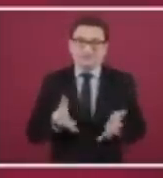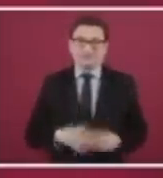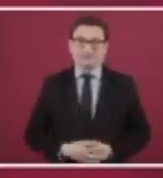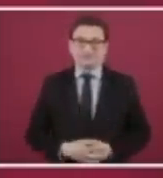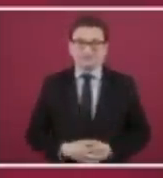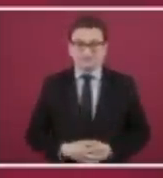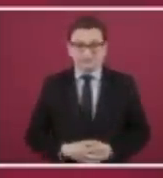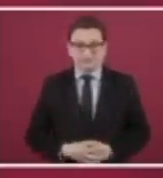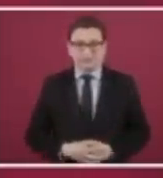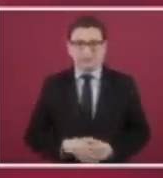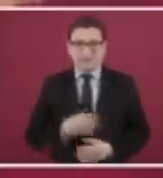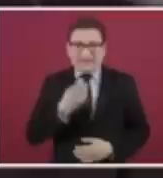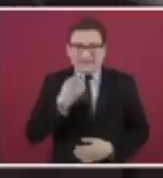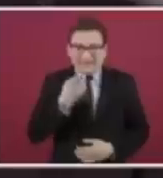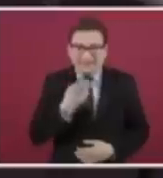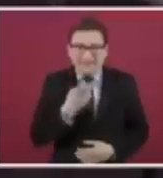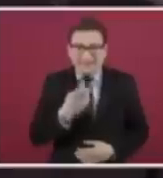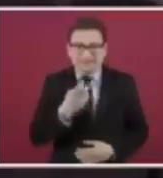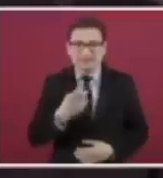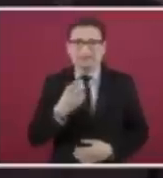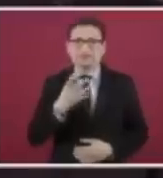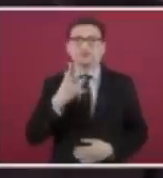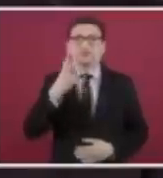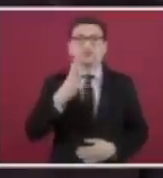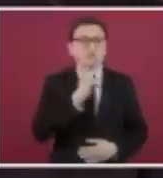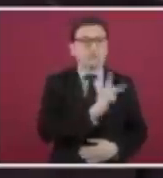Es algo parecido lo que tenemos que hacer